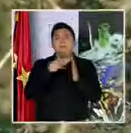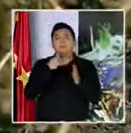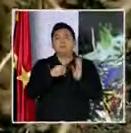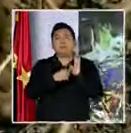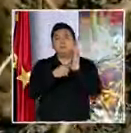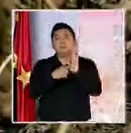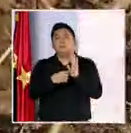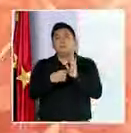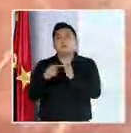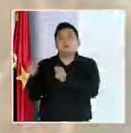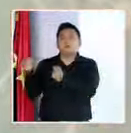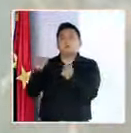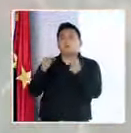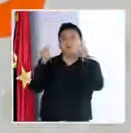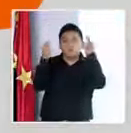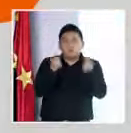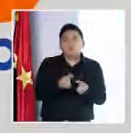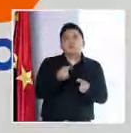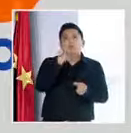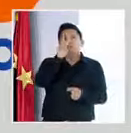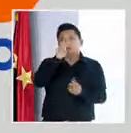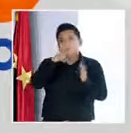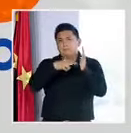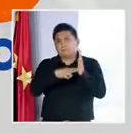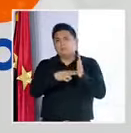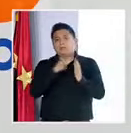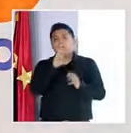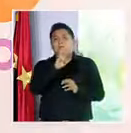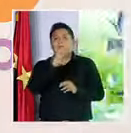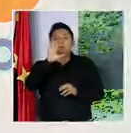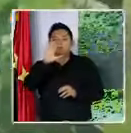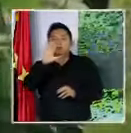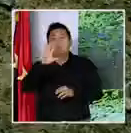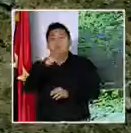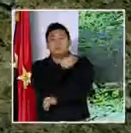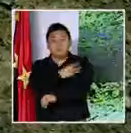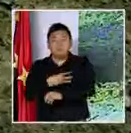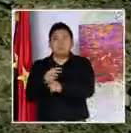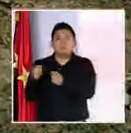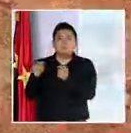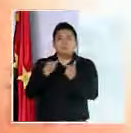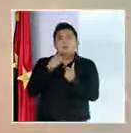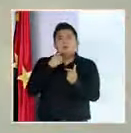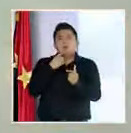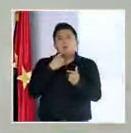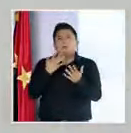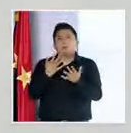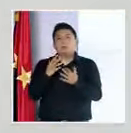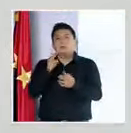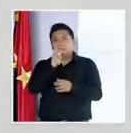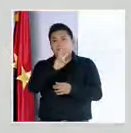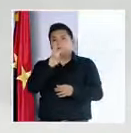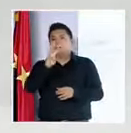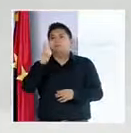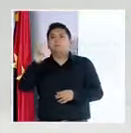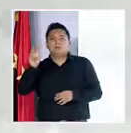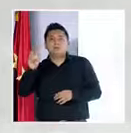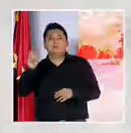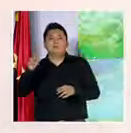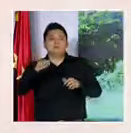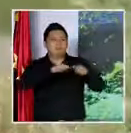que representa una inversión total de 7.325 millones de pesos con una intervención de 337 hectáreas